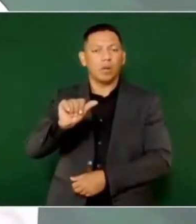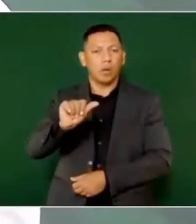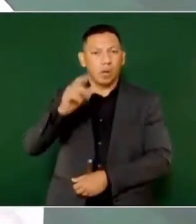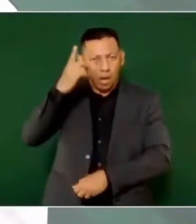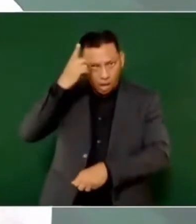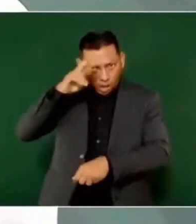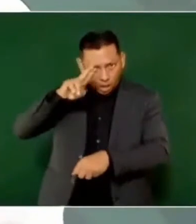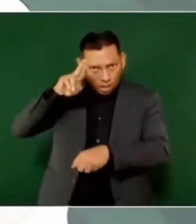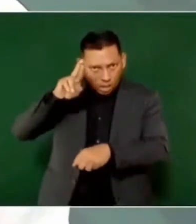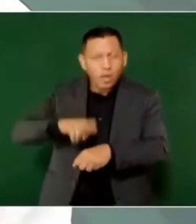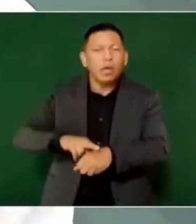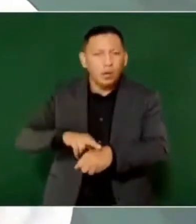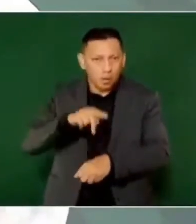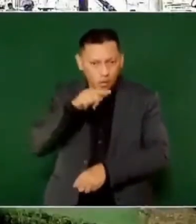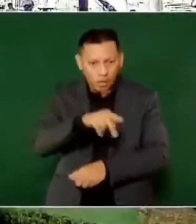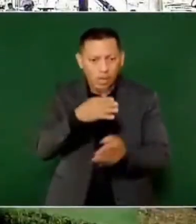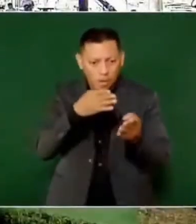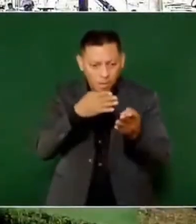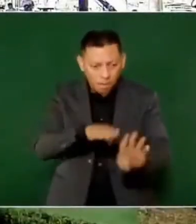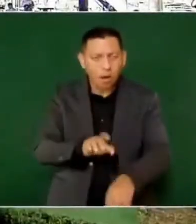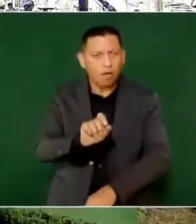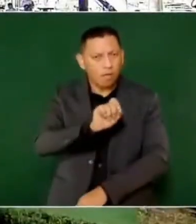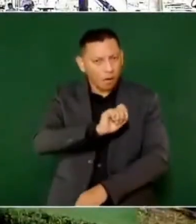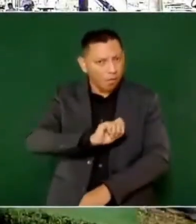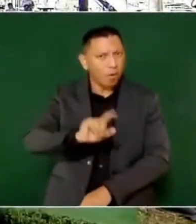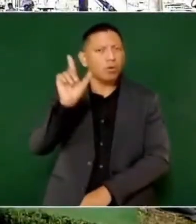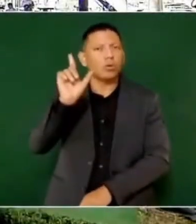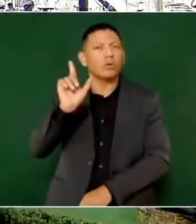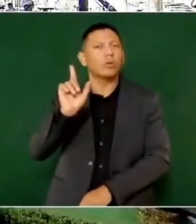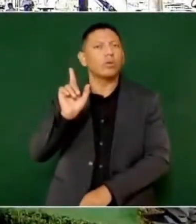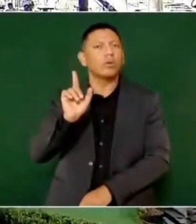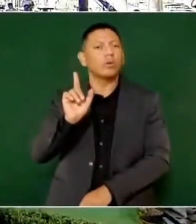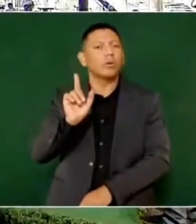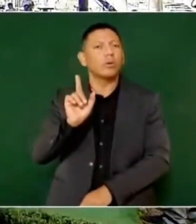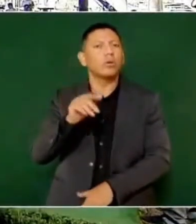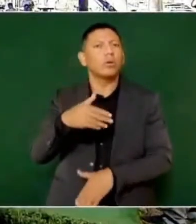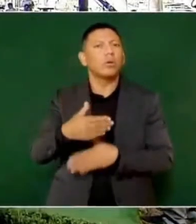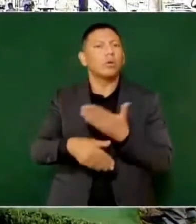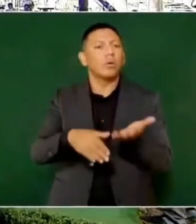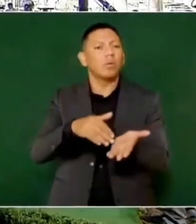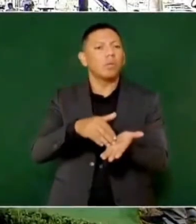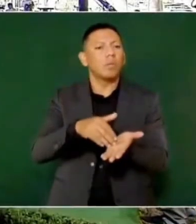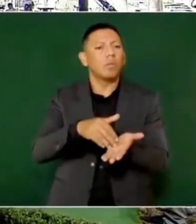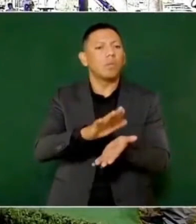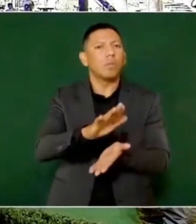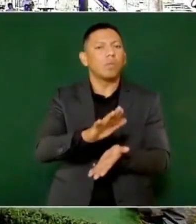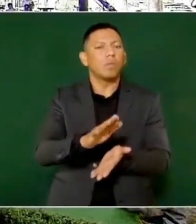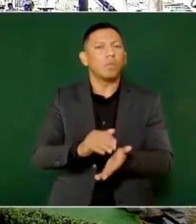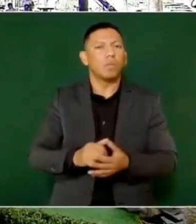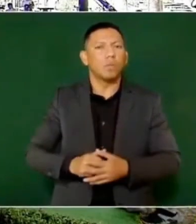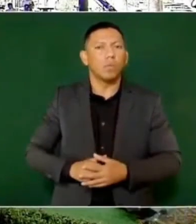director de ese banco famoso lo corrieron.